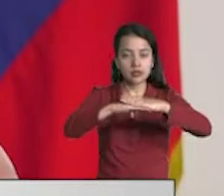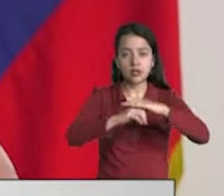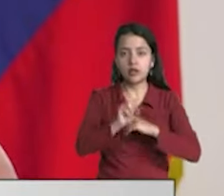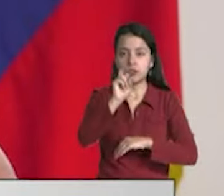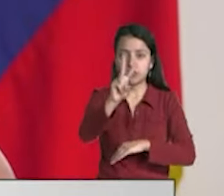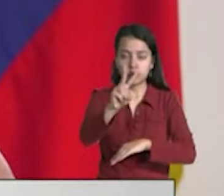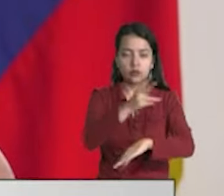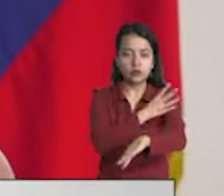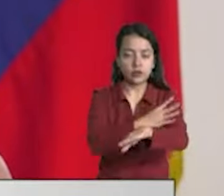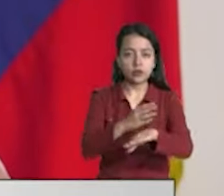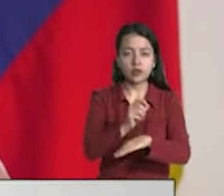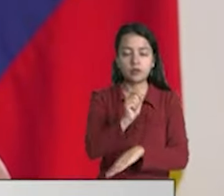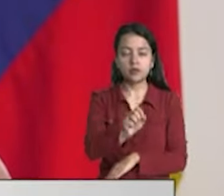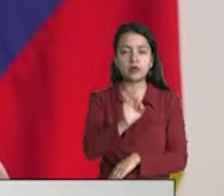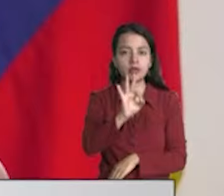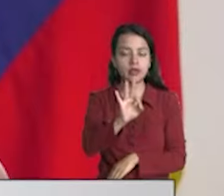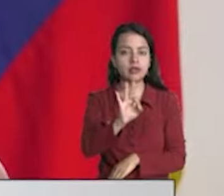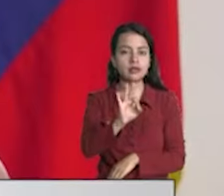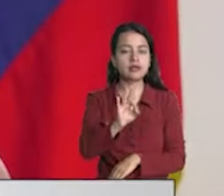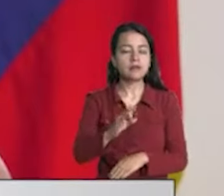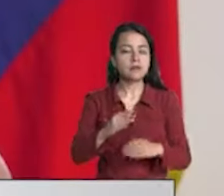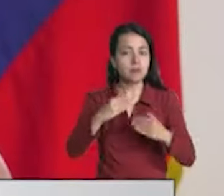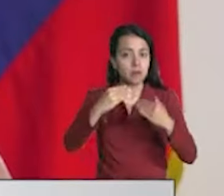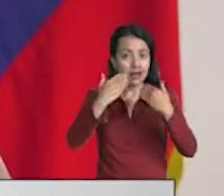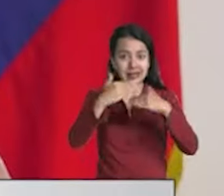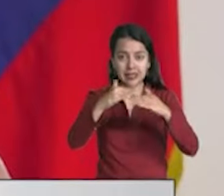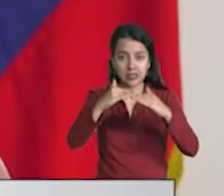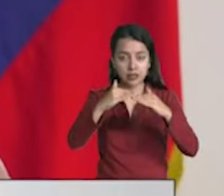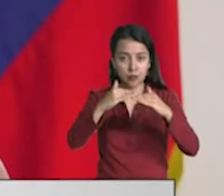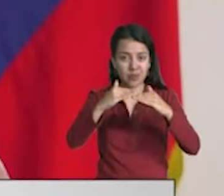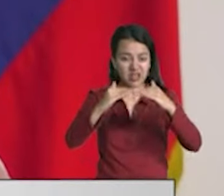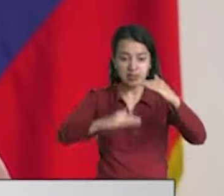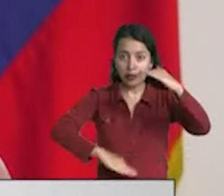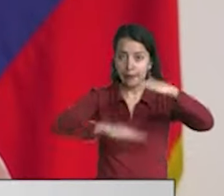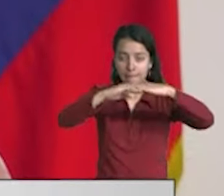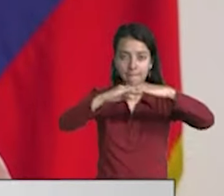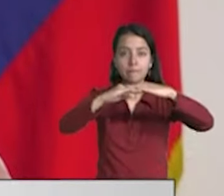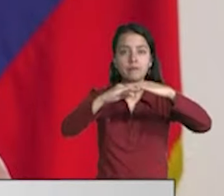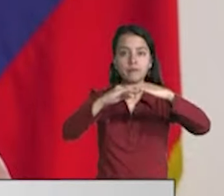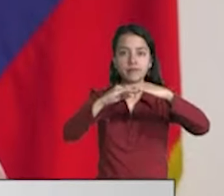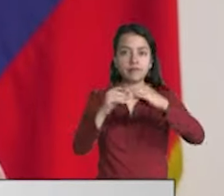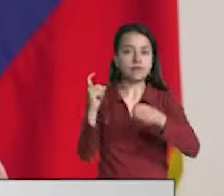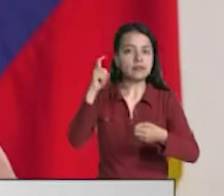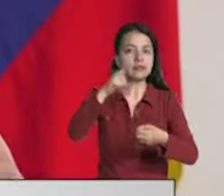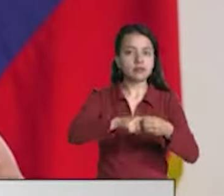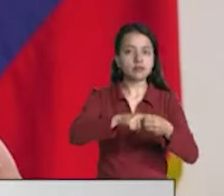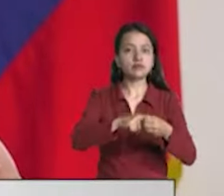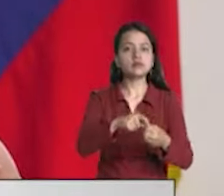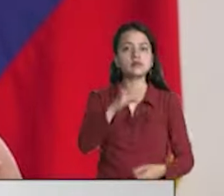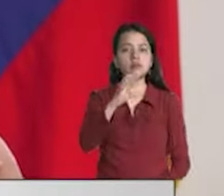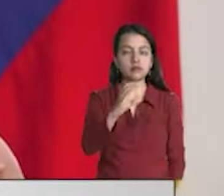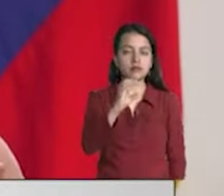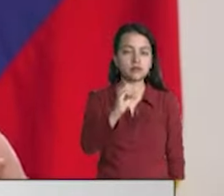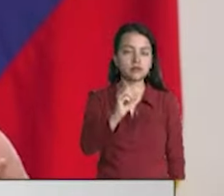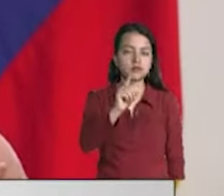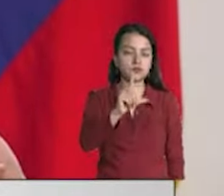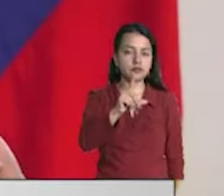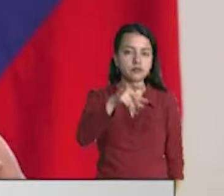2.3 salarios mínimos, que es lo que se ha aprobado al momento, va a cotizar en Colpensiones. Esto le va a